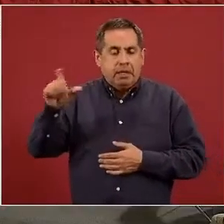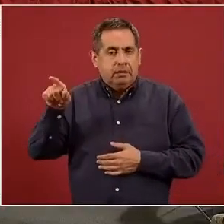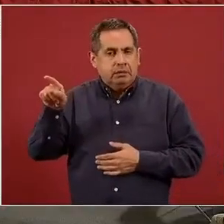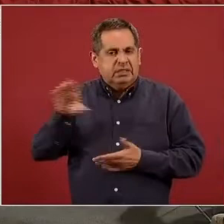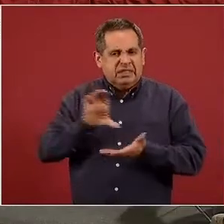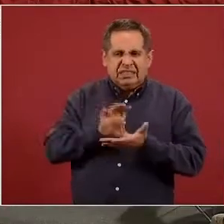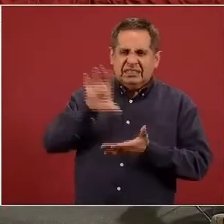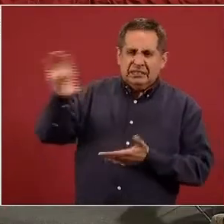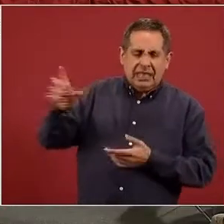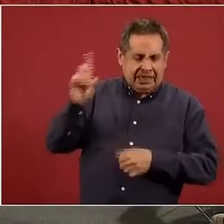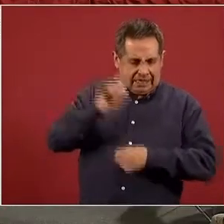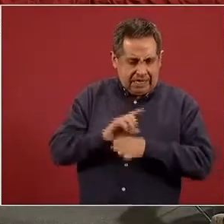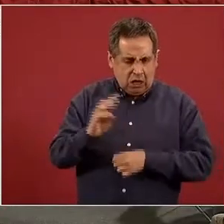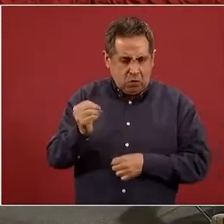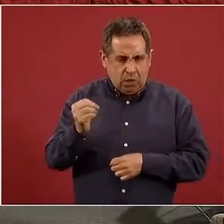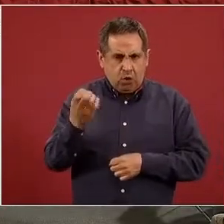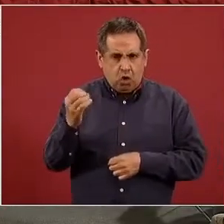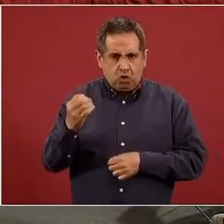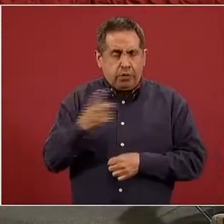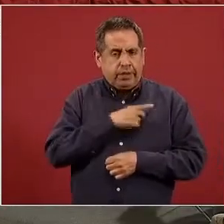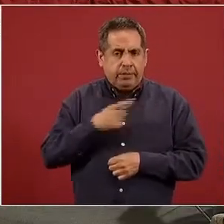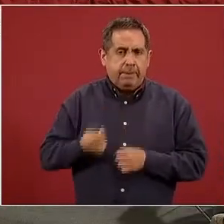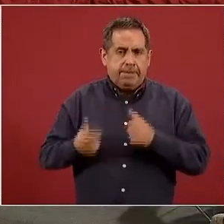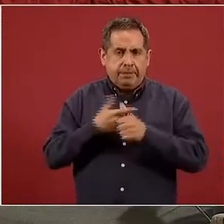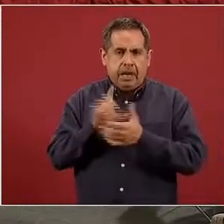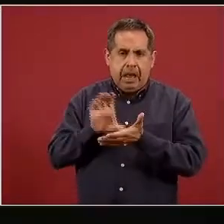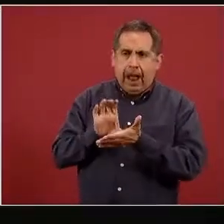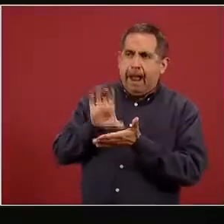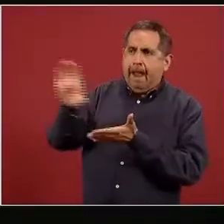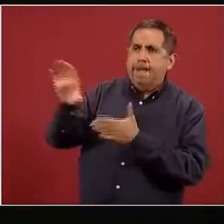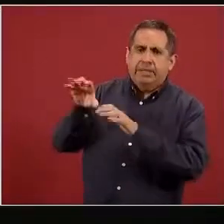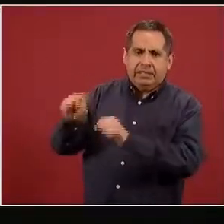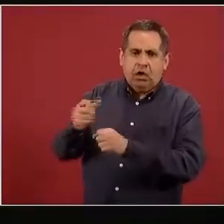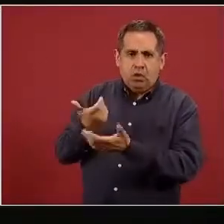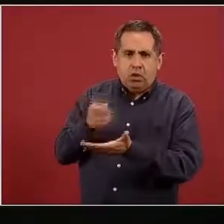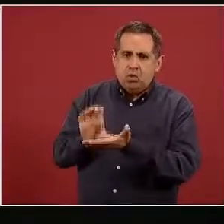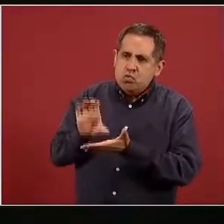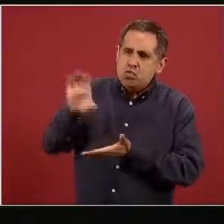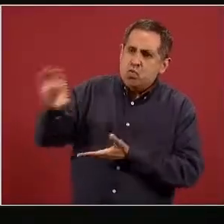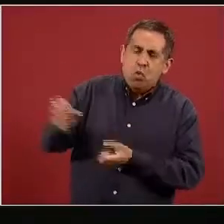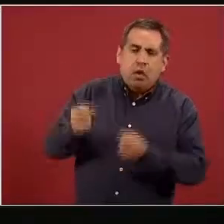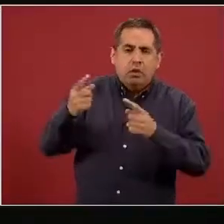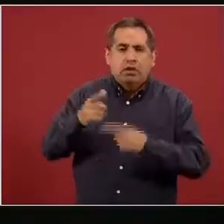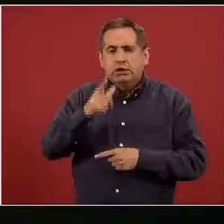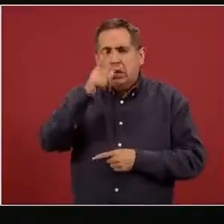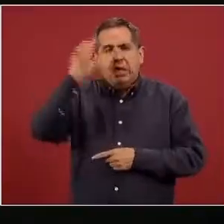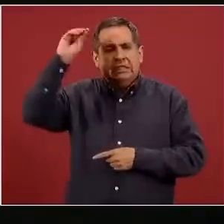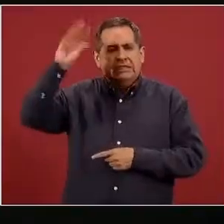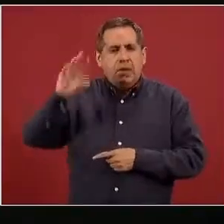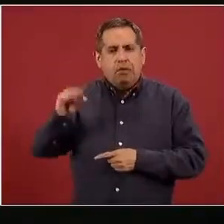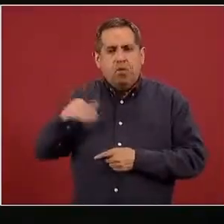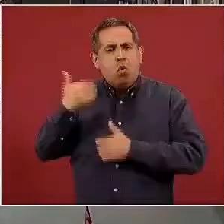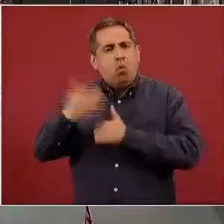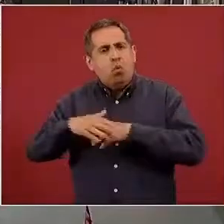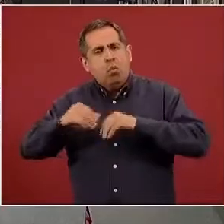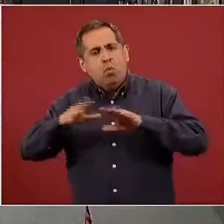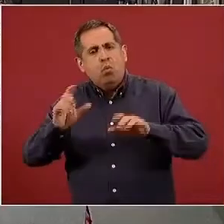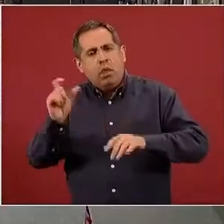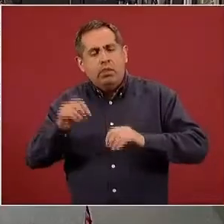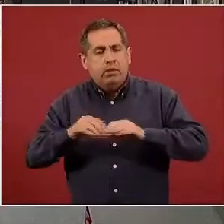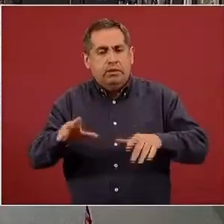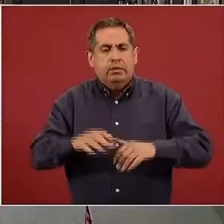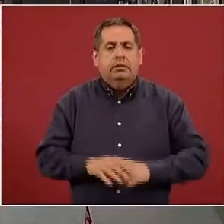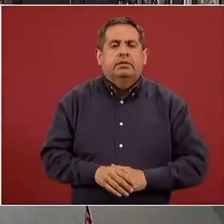que es el 9 de octubre este anticipo que se tiene que dar. Y si nos puede decir sobre el semáforo, cuándo se presenta. Gracias. Con